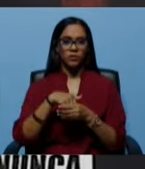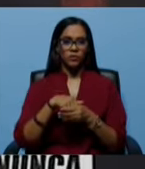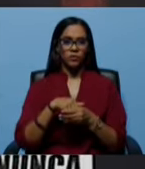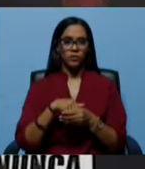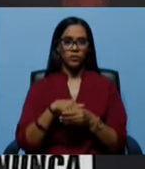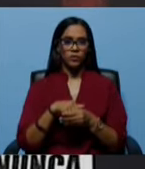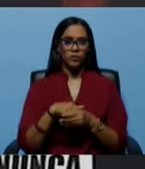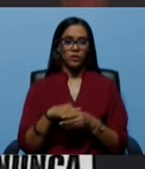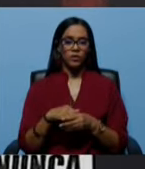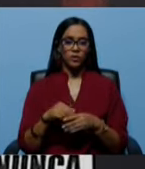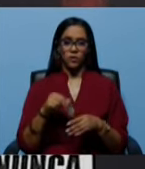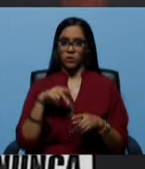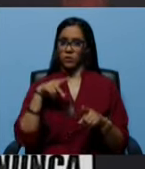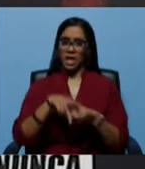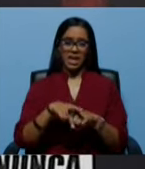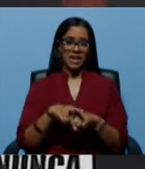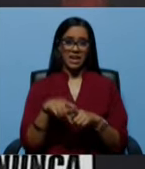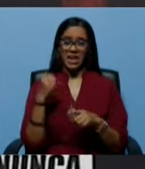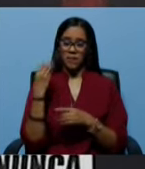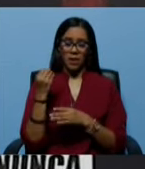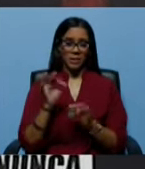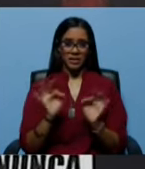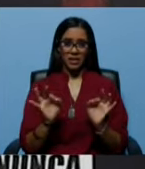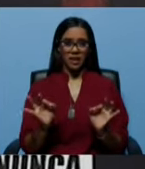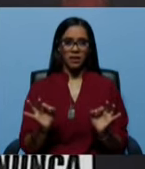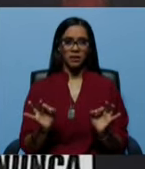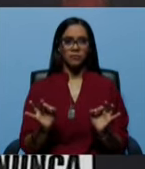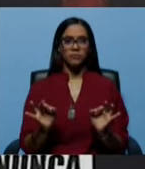inmunidad parlamentaria de nadie.